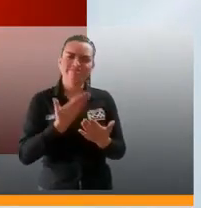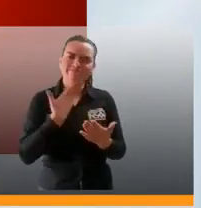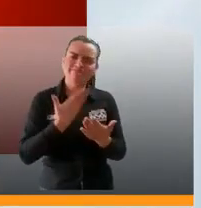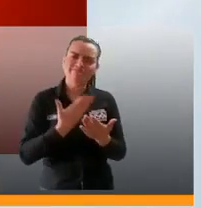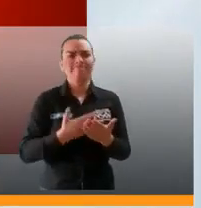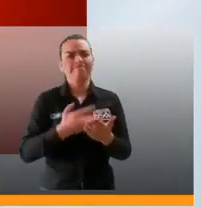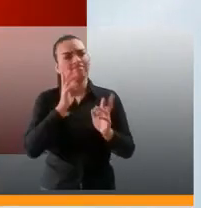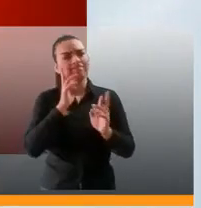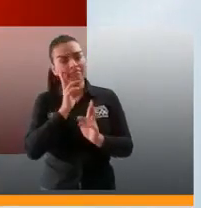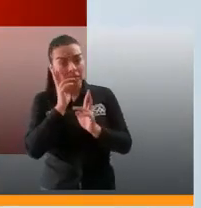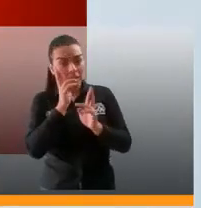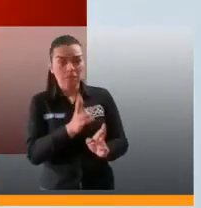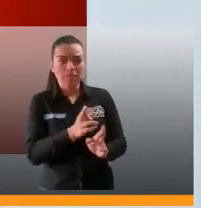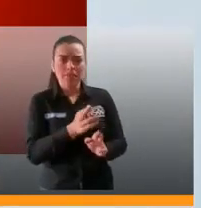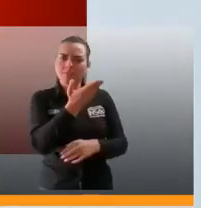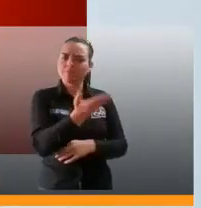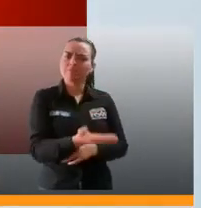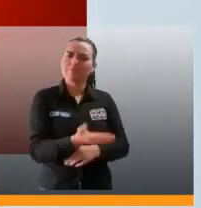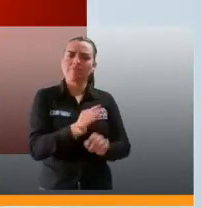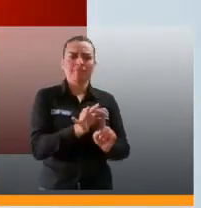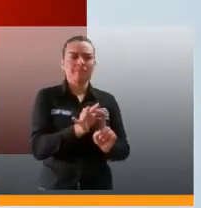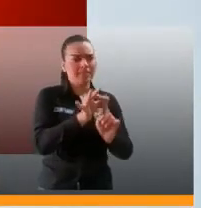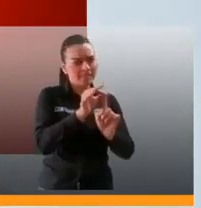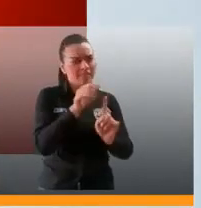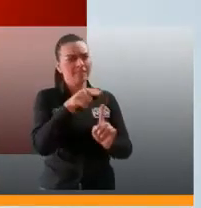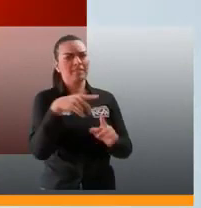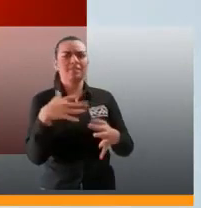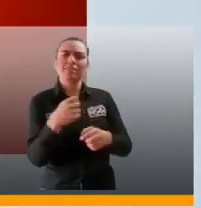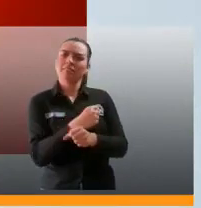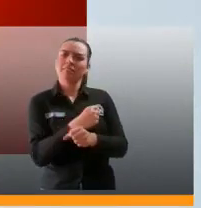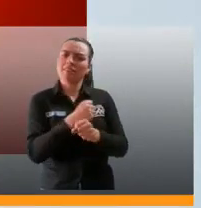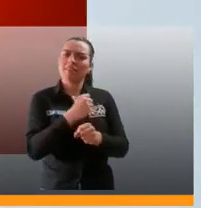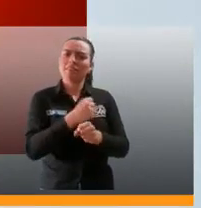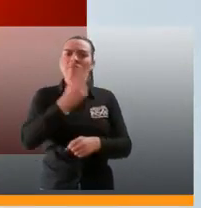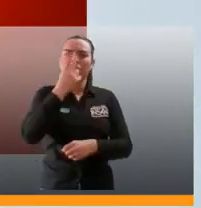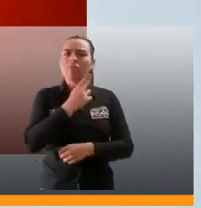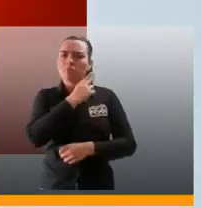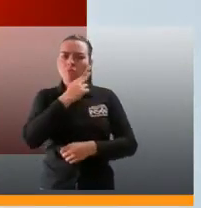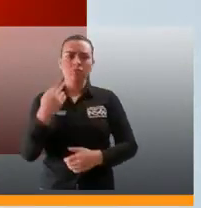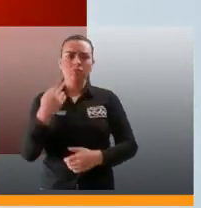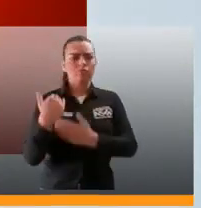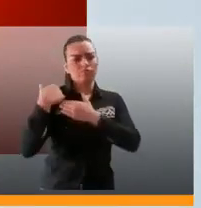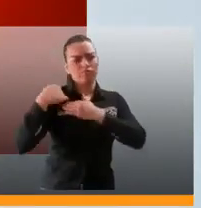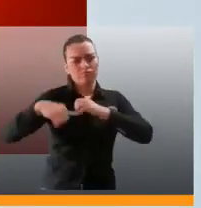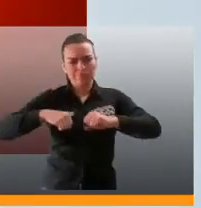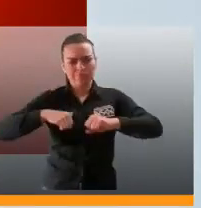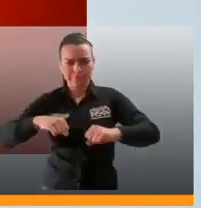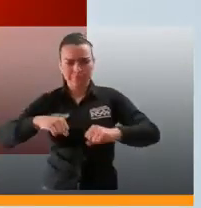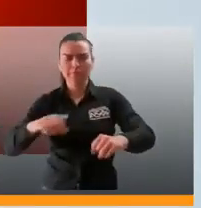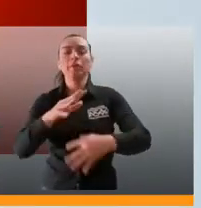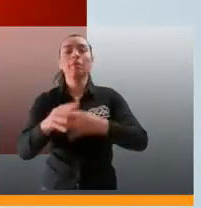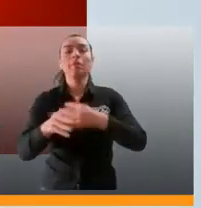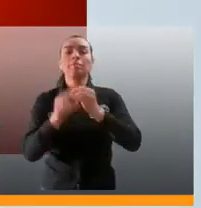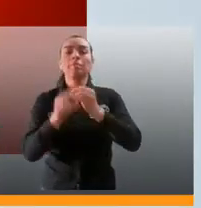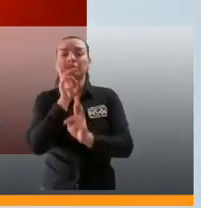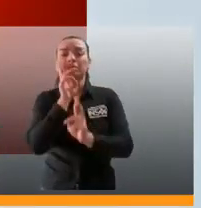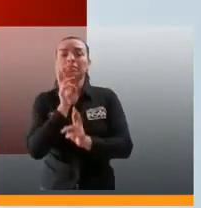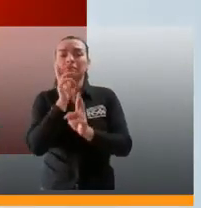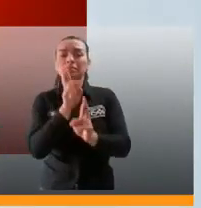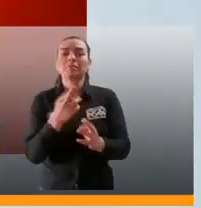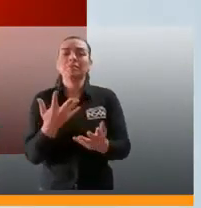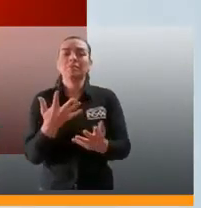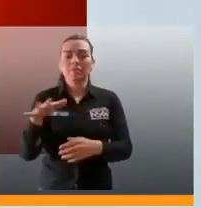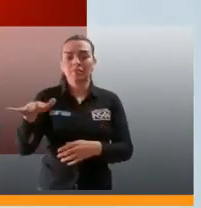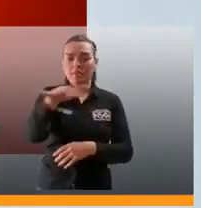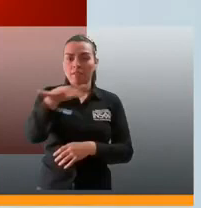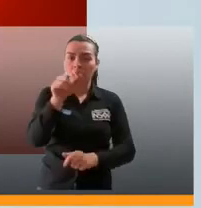reconocimiento muy especial por este trabajo y este compromiso. Además, también pues reconocer a los talleristas y a las personas que asistieron y a